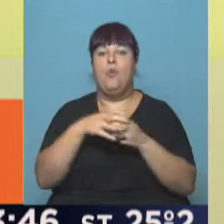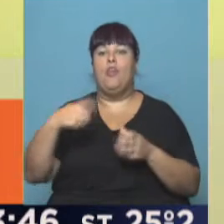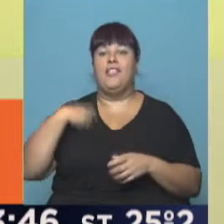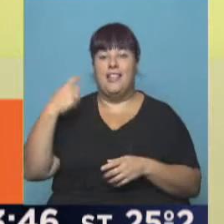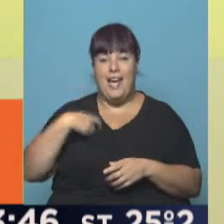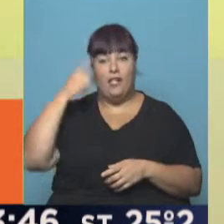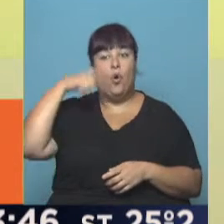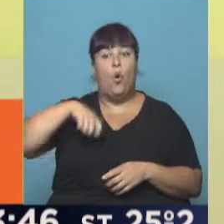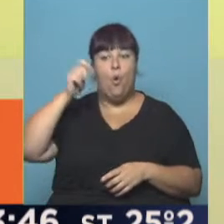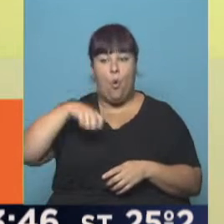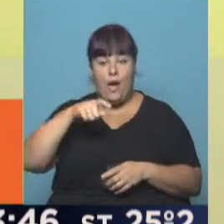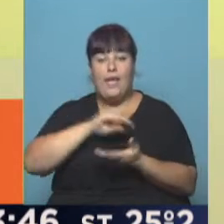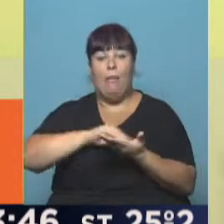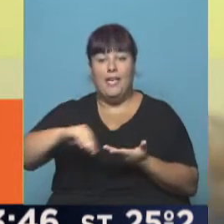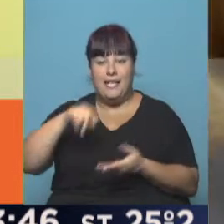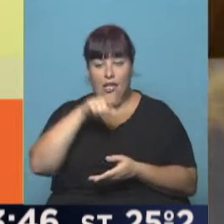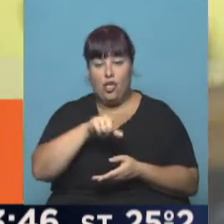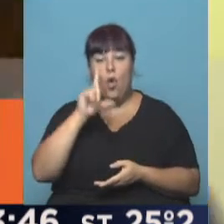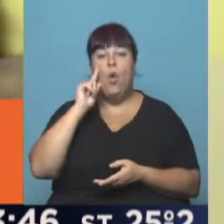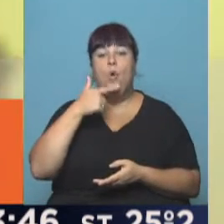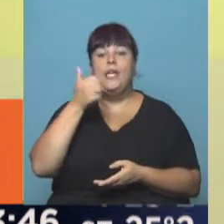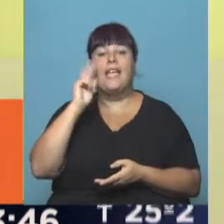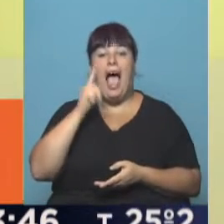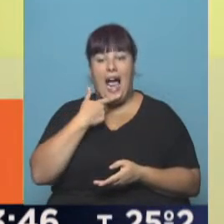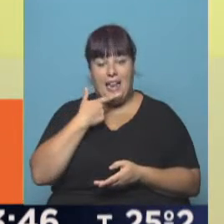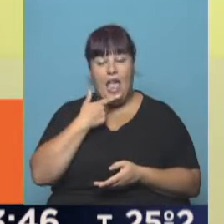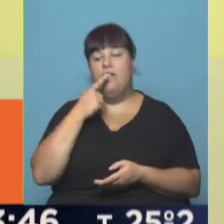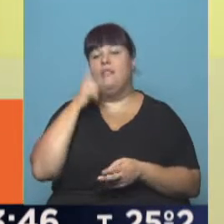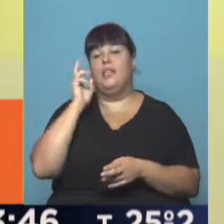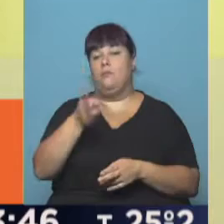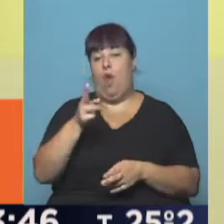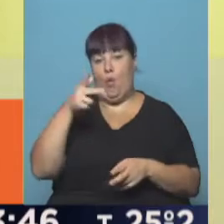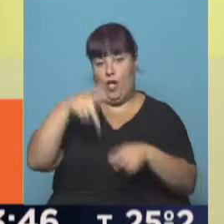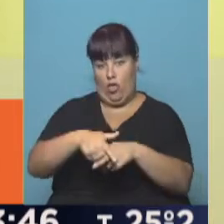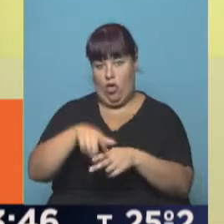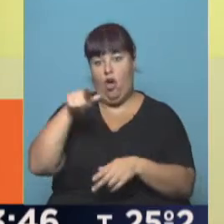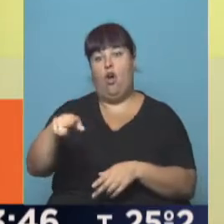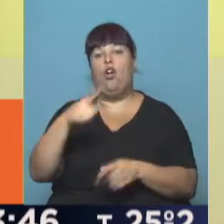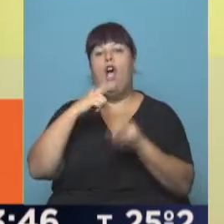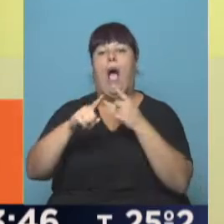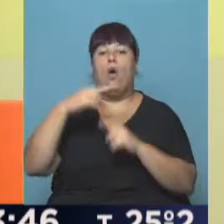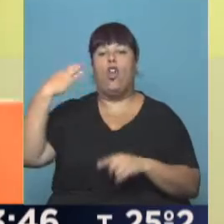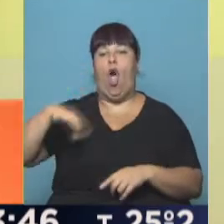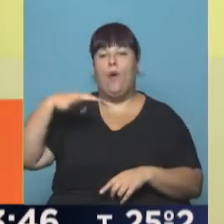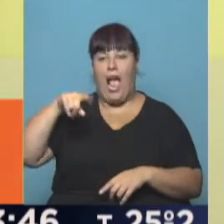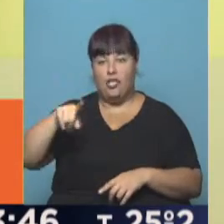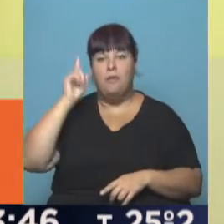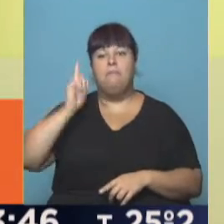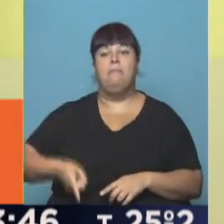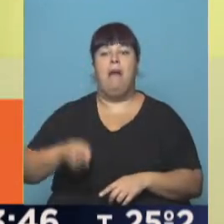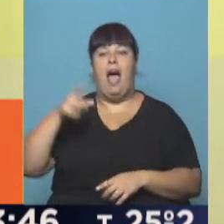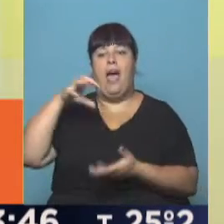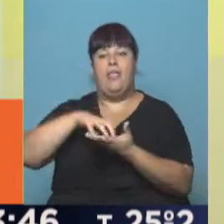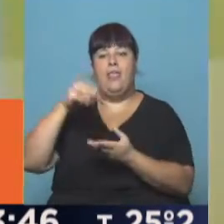el juez en lo contencioso administrativo luis arias interpuso una cautelar contra la conciliación obligatoria dispuesta por